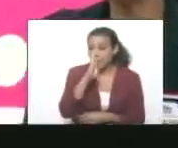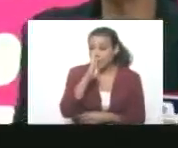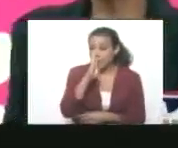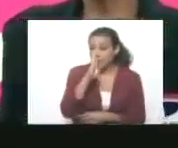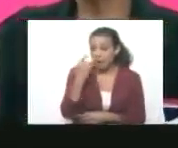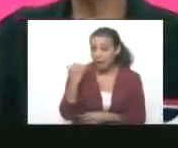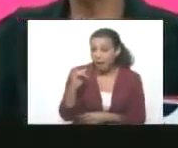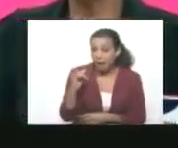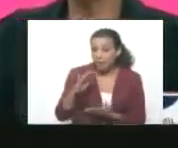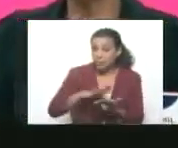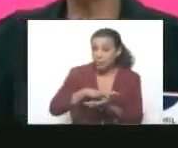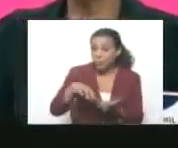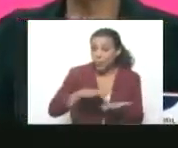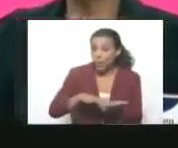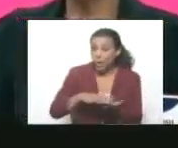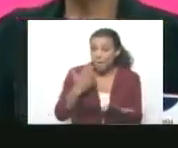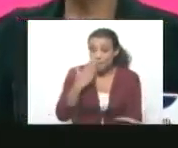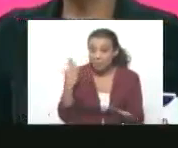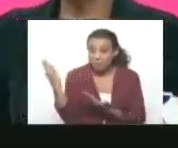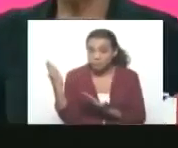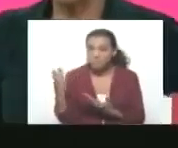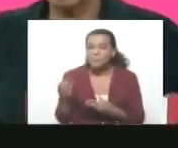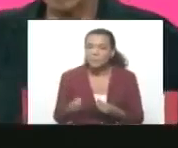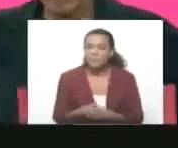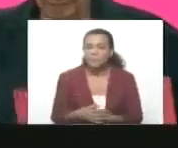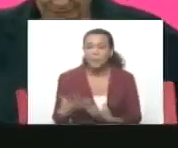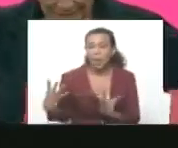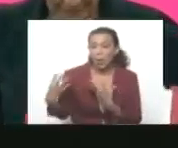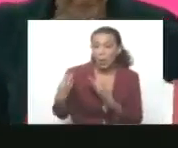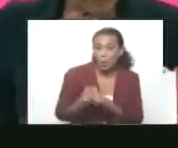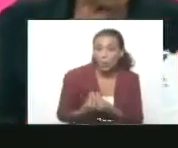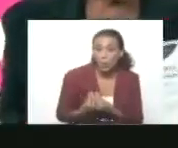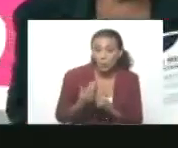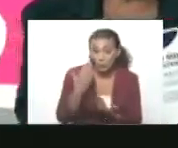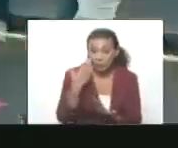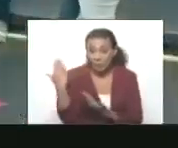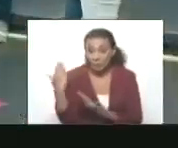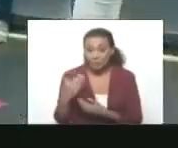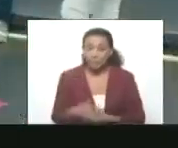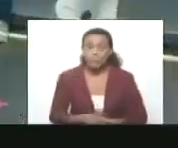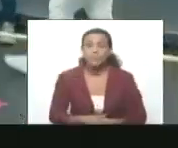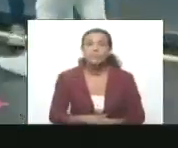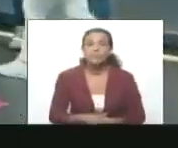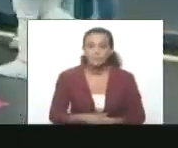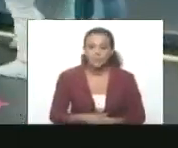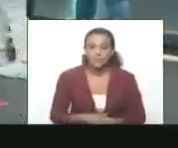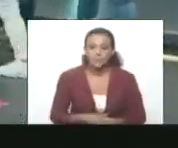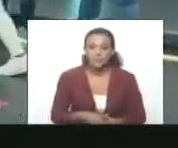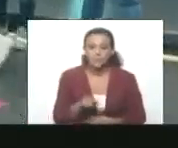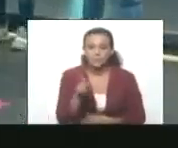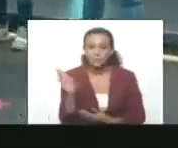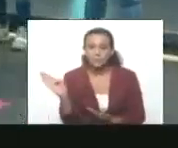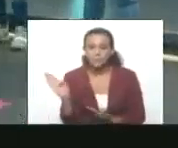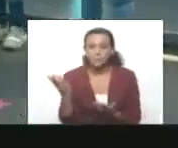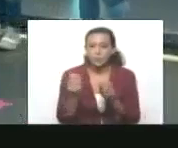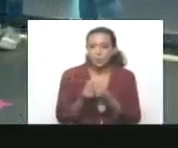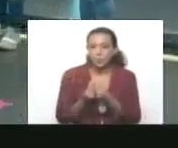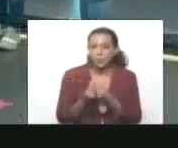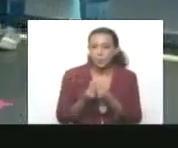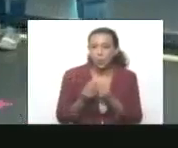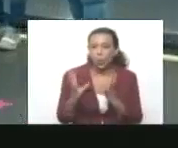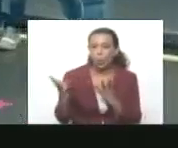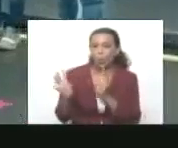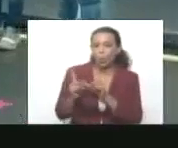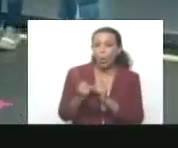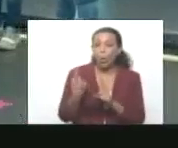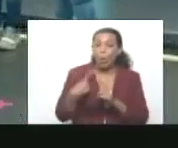resuelto. Vamos a ver el caso. Acérquete para acá. Ven, Aleida, Raiza, pónganse aquí, todos estamos juntos, todos unidos.